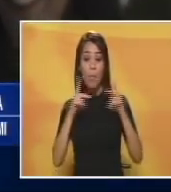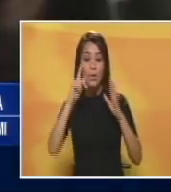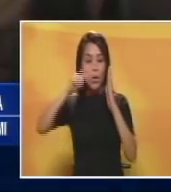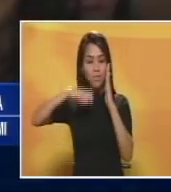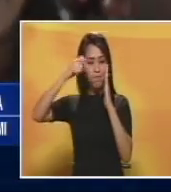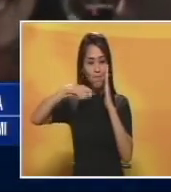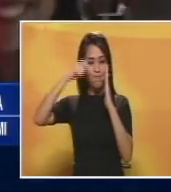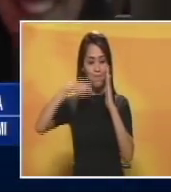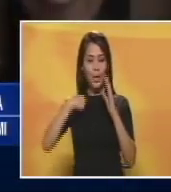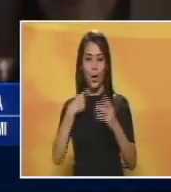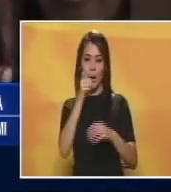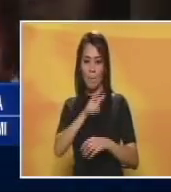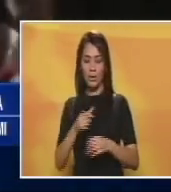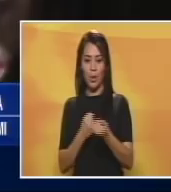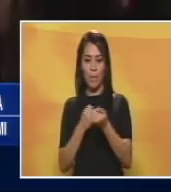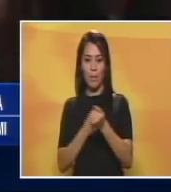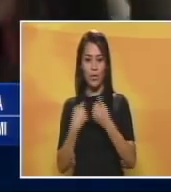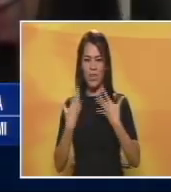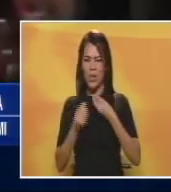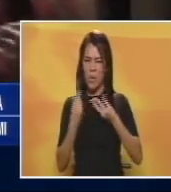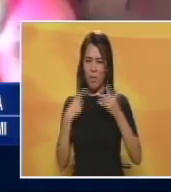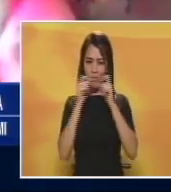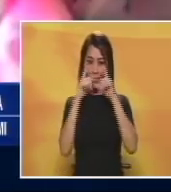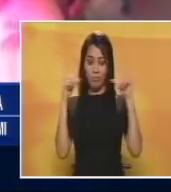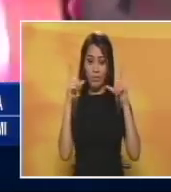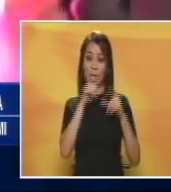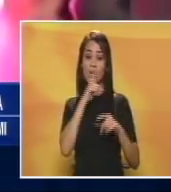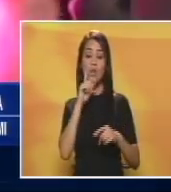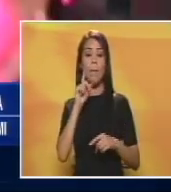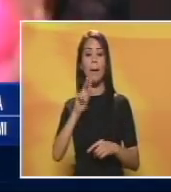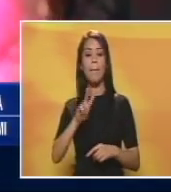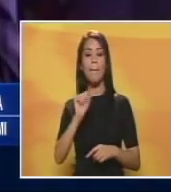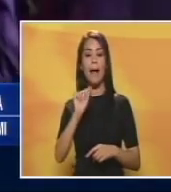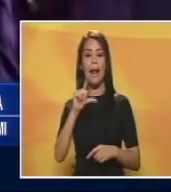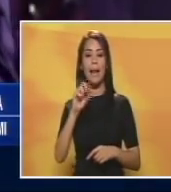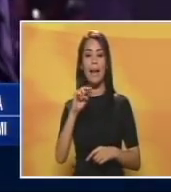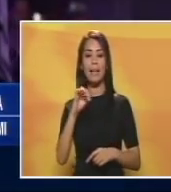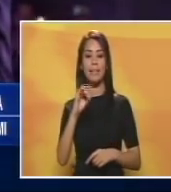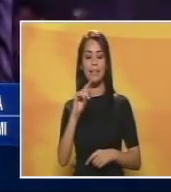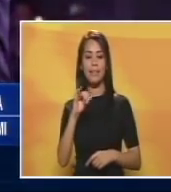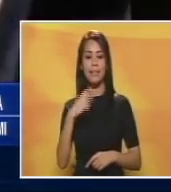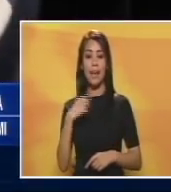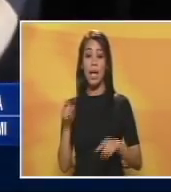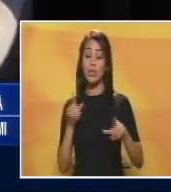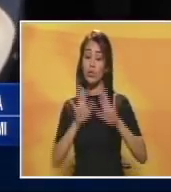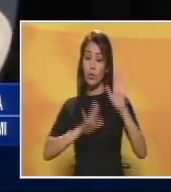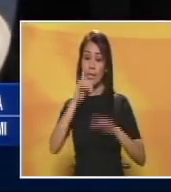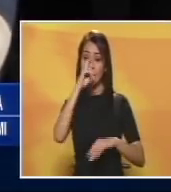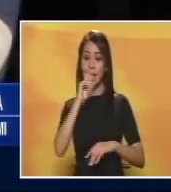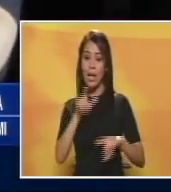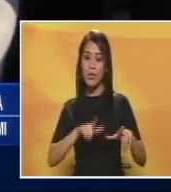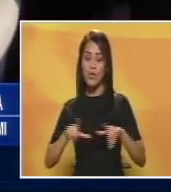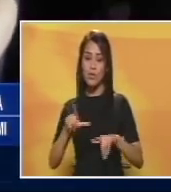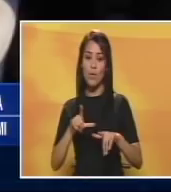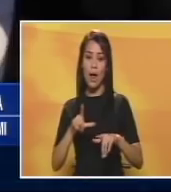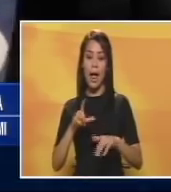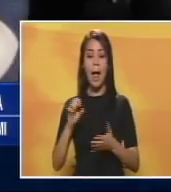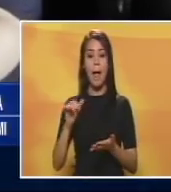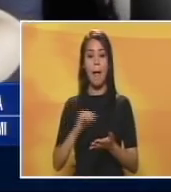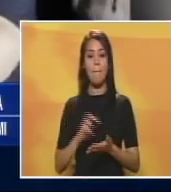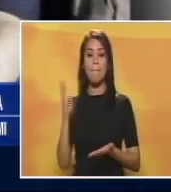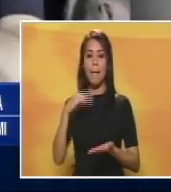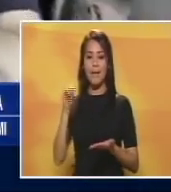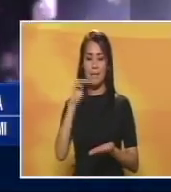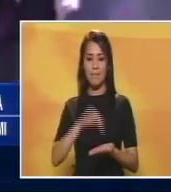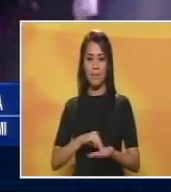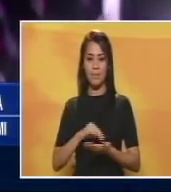para compartir con sus seguidores cómo sorprendió a una joven de nombre Valentina, que se encontraba celebrando sus 15 años en la ciudad de Miami. Chino aseguró